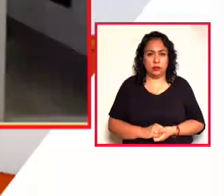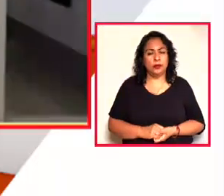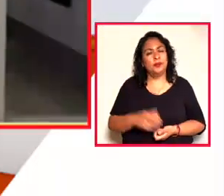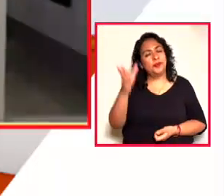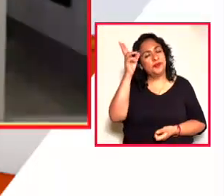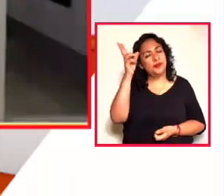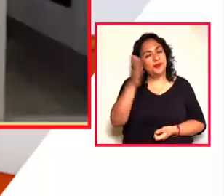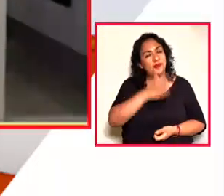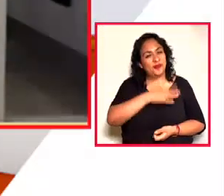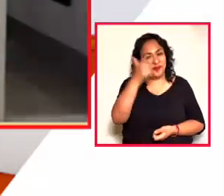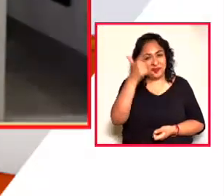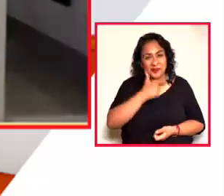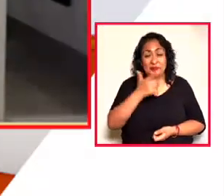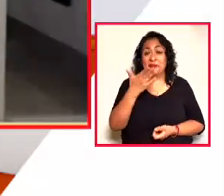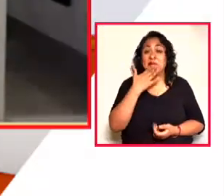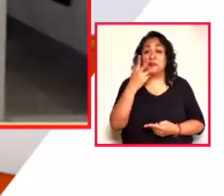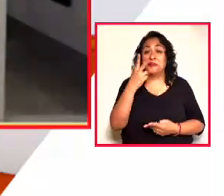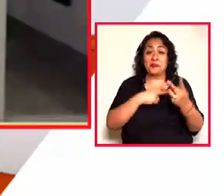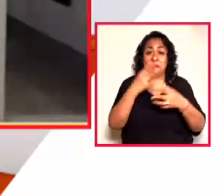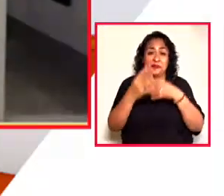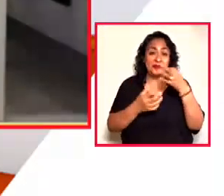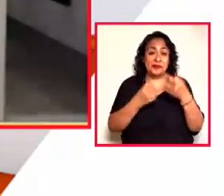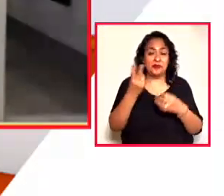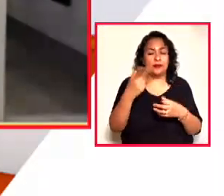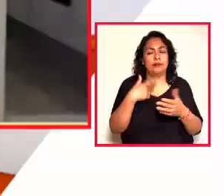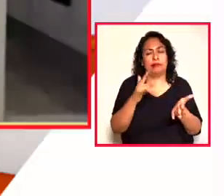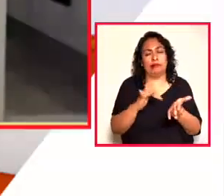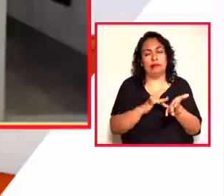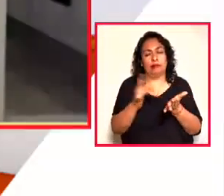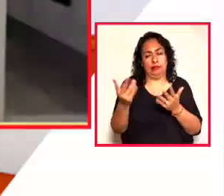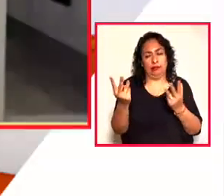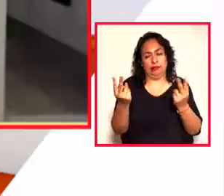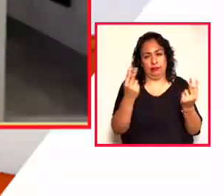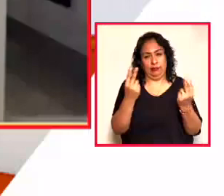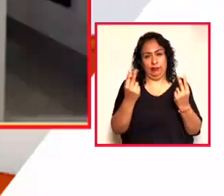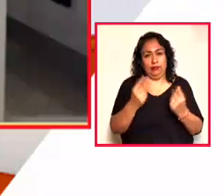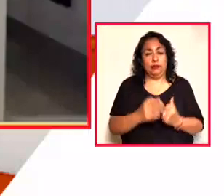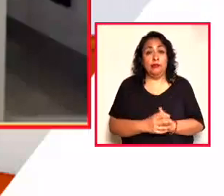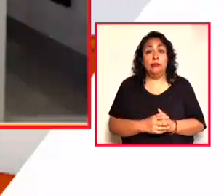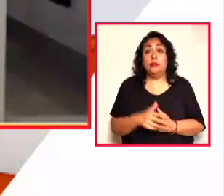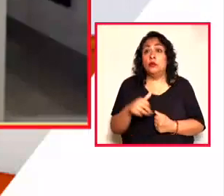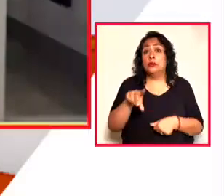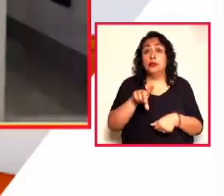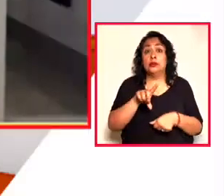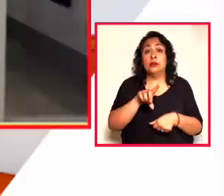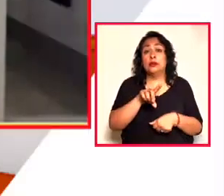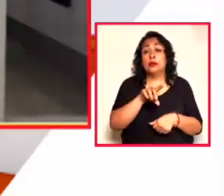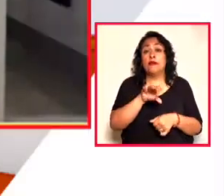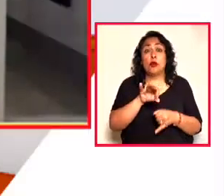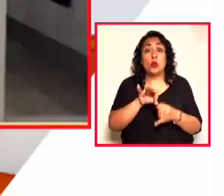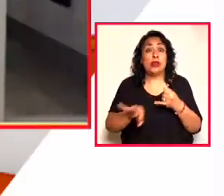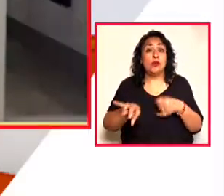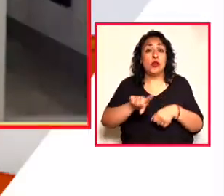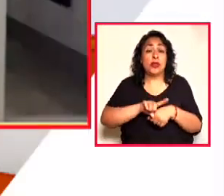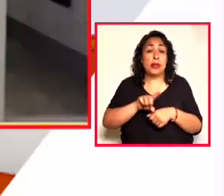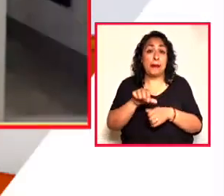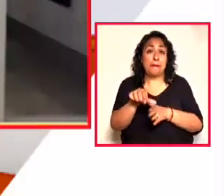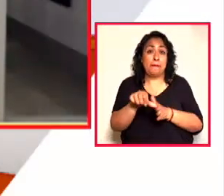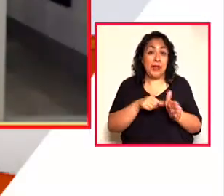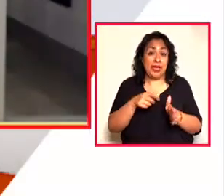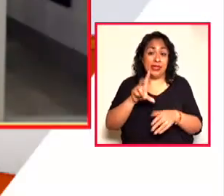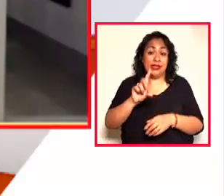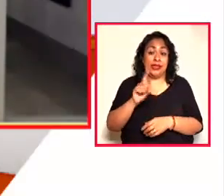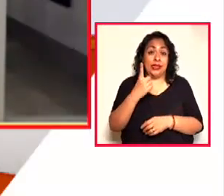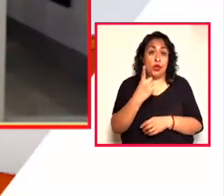Hola, ¿qué tal? Muy buenas noches. Bienvenidos a Noticias 22. Gracias por acompañarnos en este fin de mes, el 31 de marzo